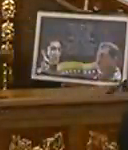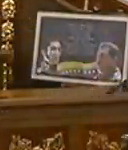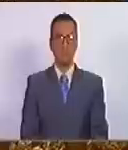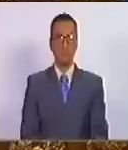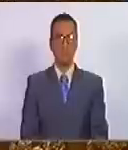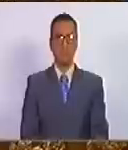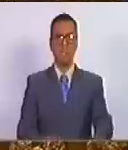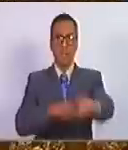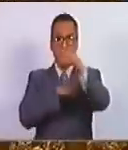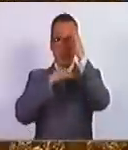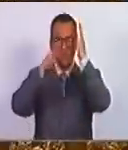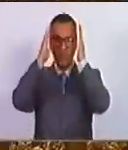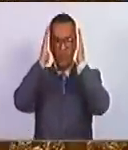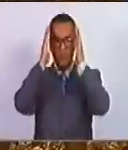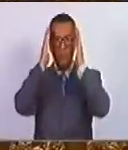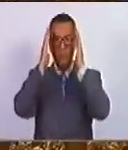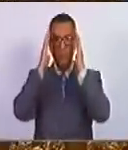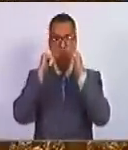Atención,